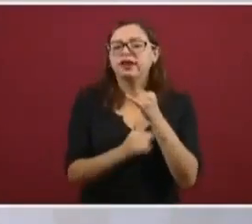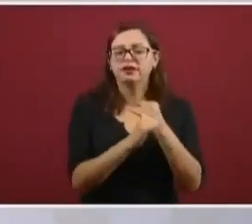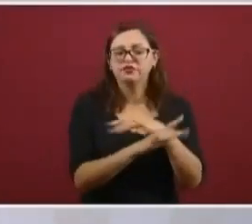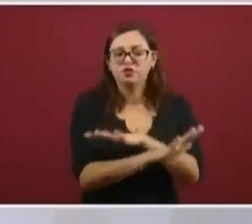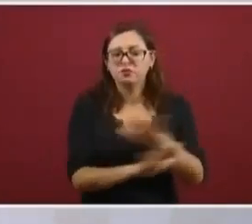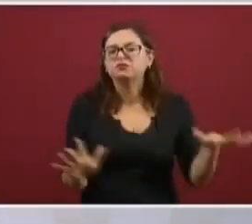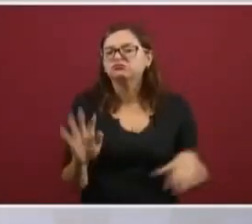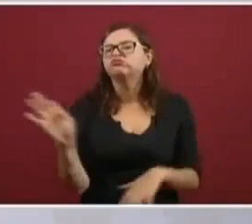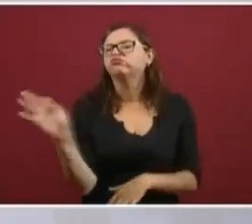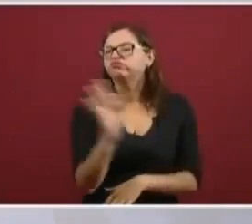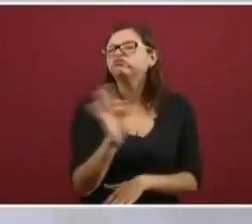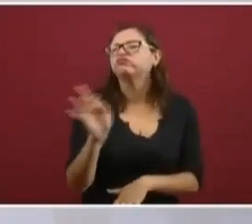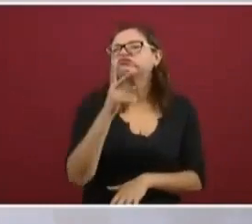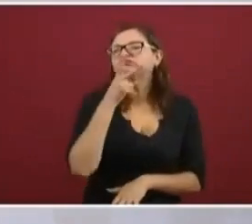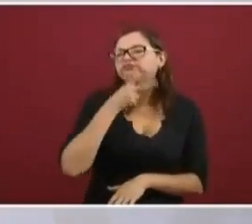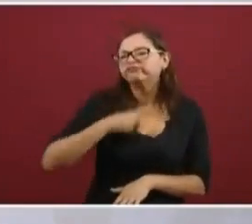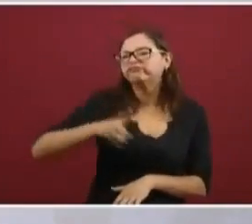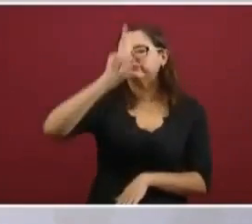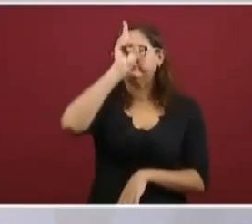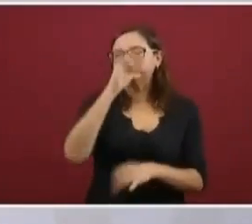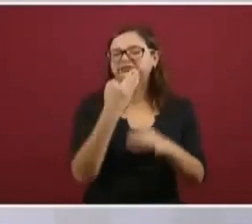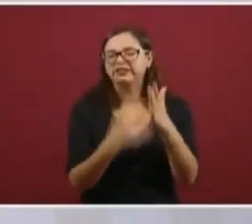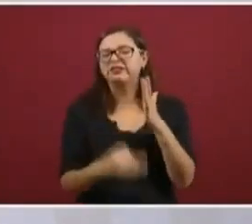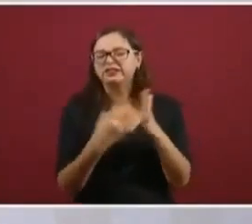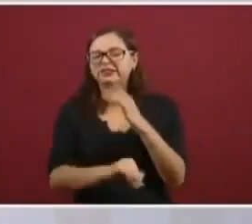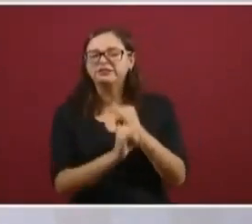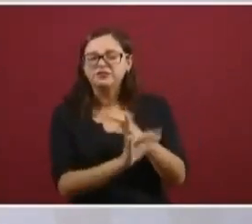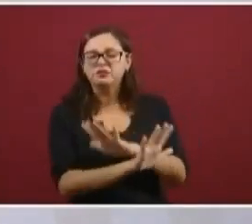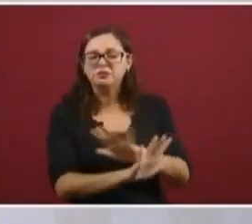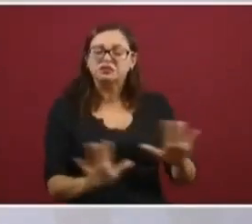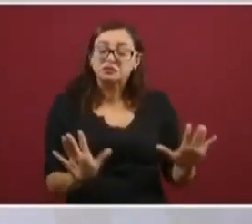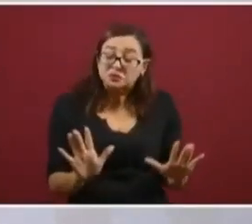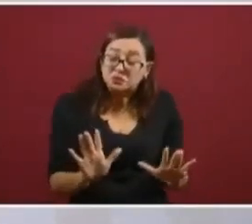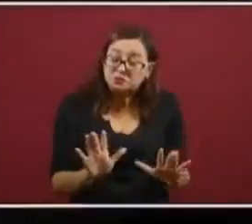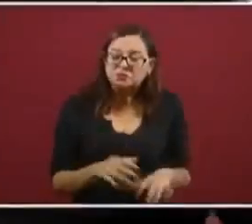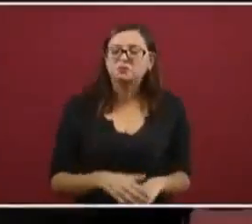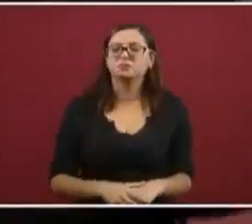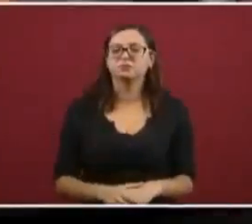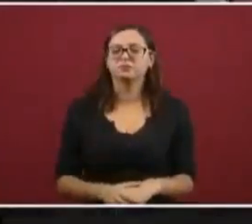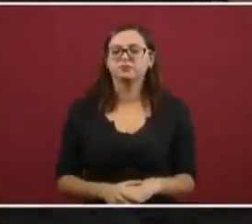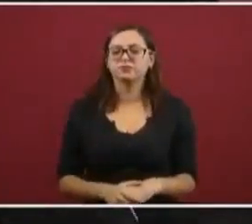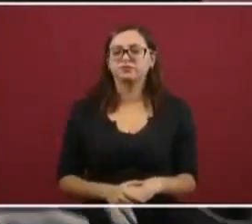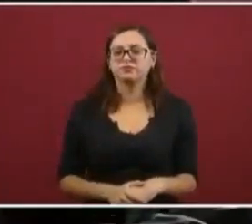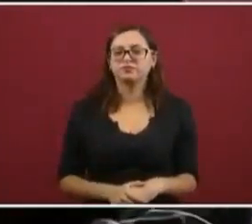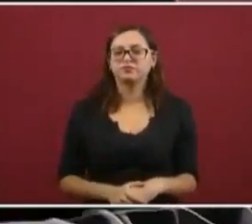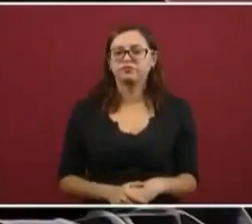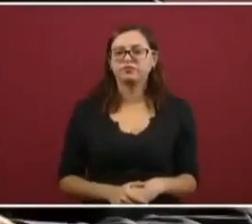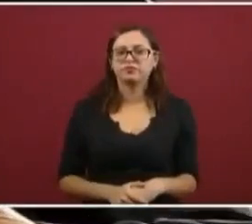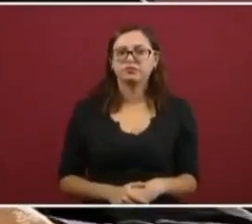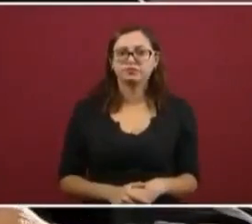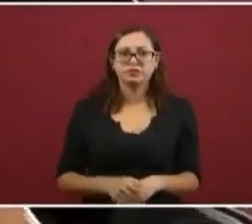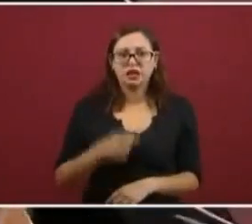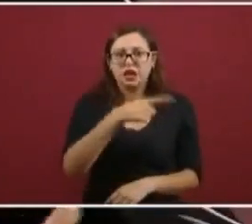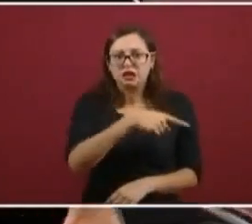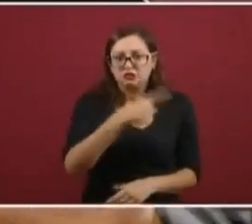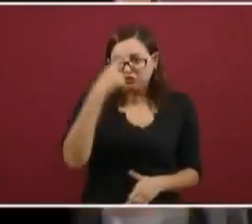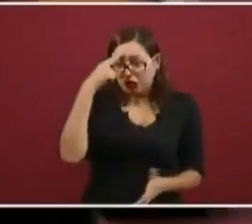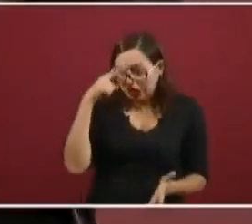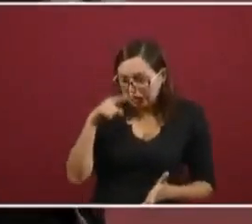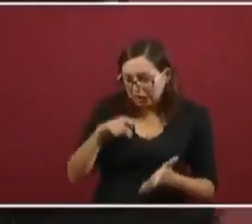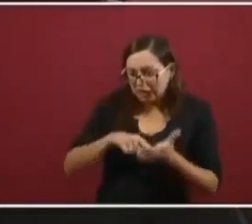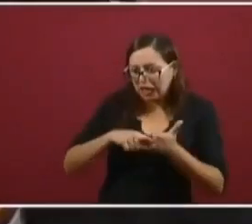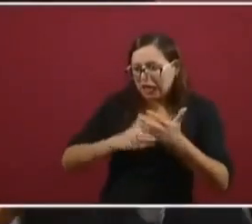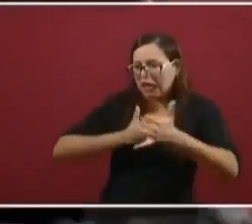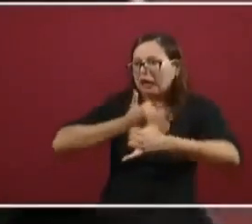elementos de la policía federal y que llegan